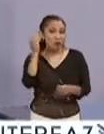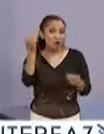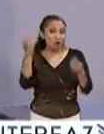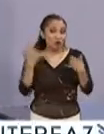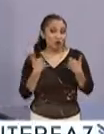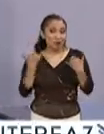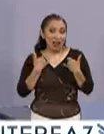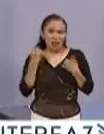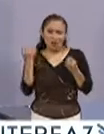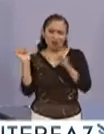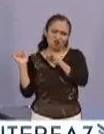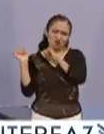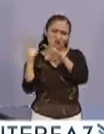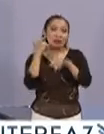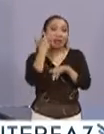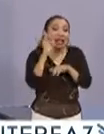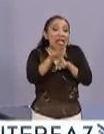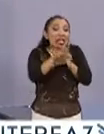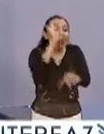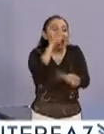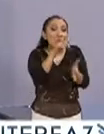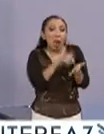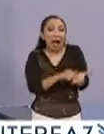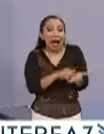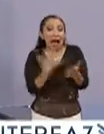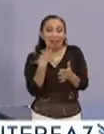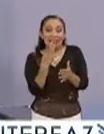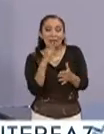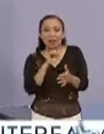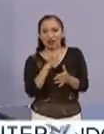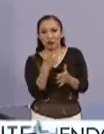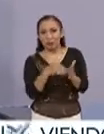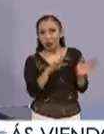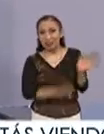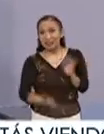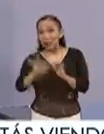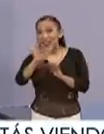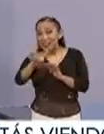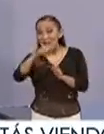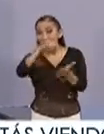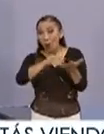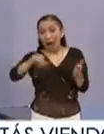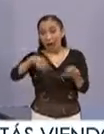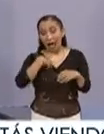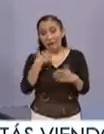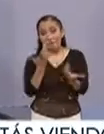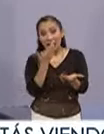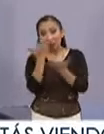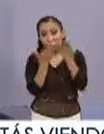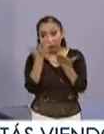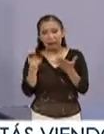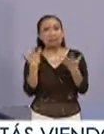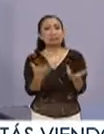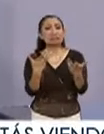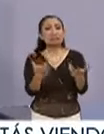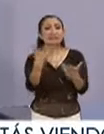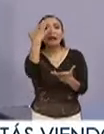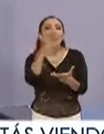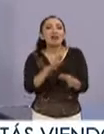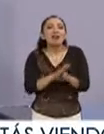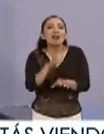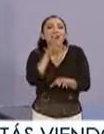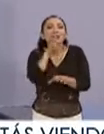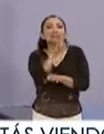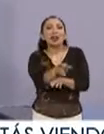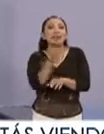muchos jóvenes, cientos de jóvenes que buscan un lugar entre los 28.450 espacios disponibles, están ansiosos de saber cuáles fueron